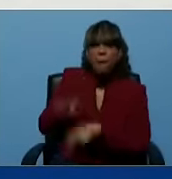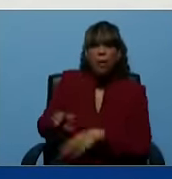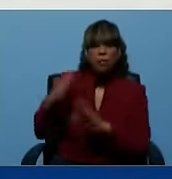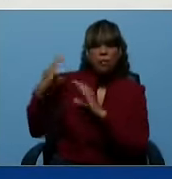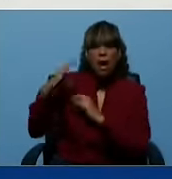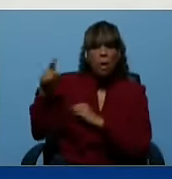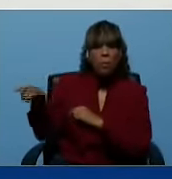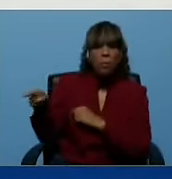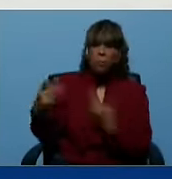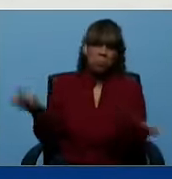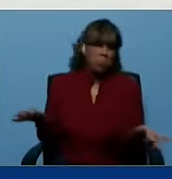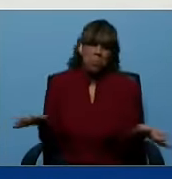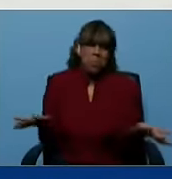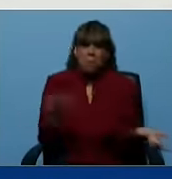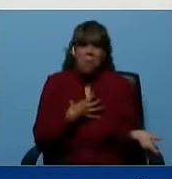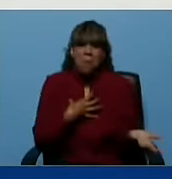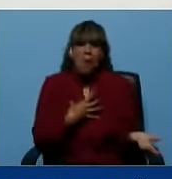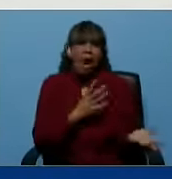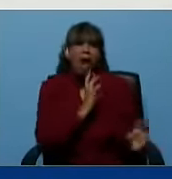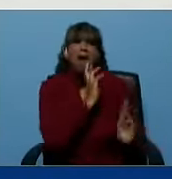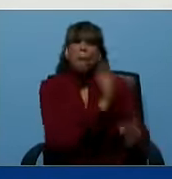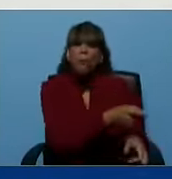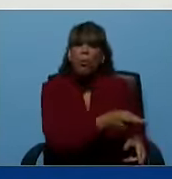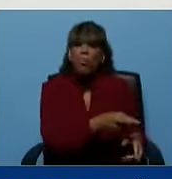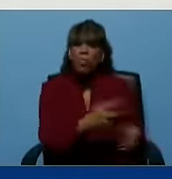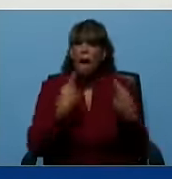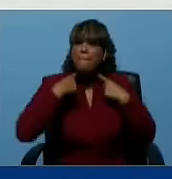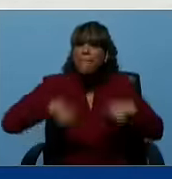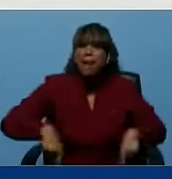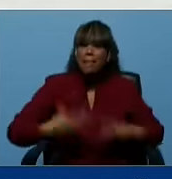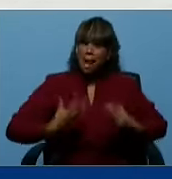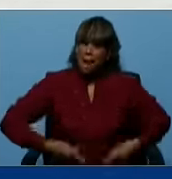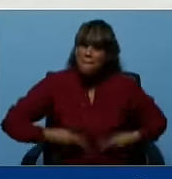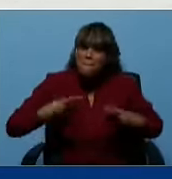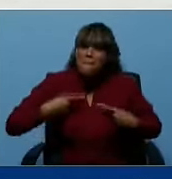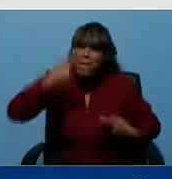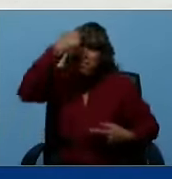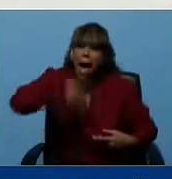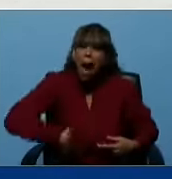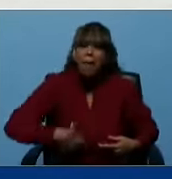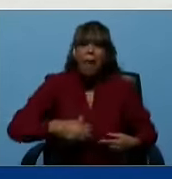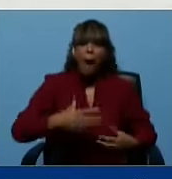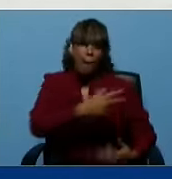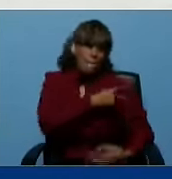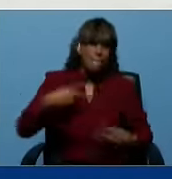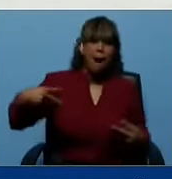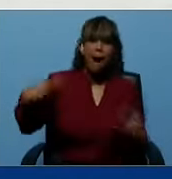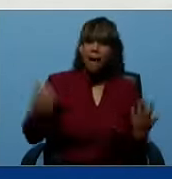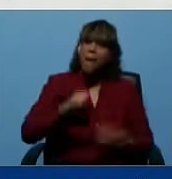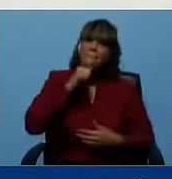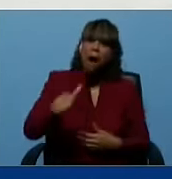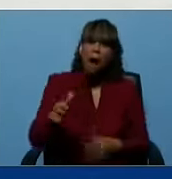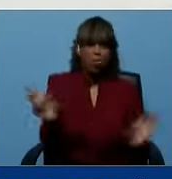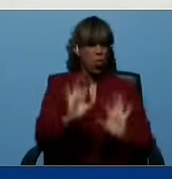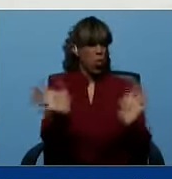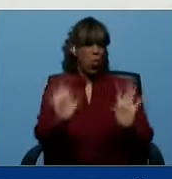¿Ah? ¿Vas a contestar? ¿Tú vas a perder tu vida contestándole a unos criminales? No,